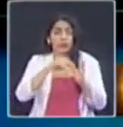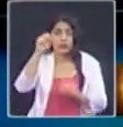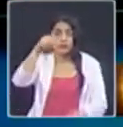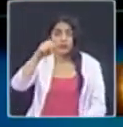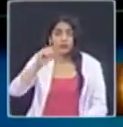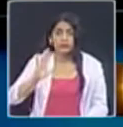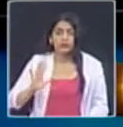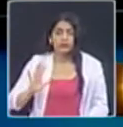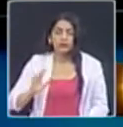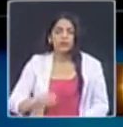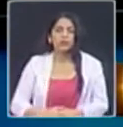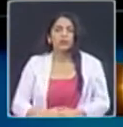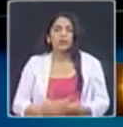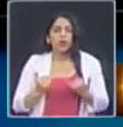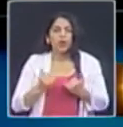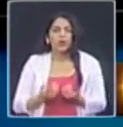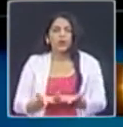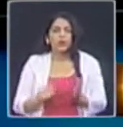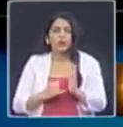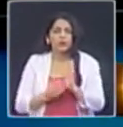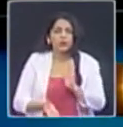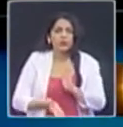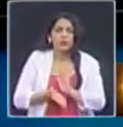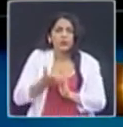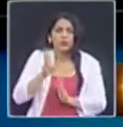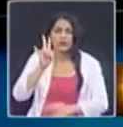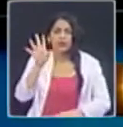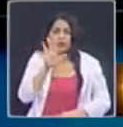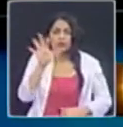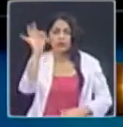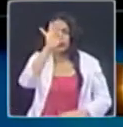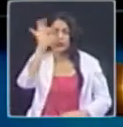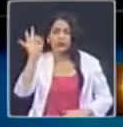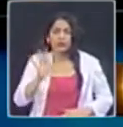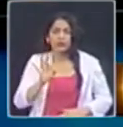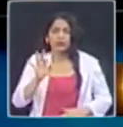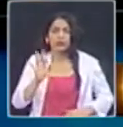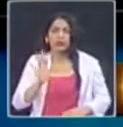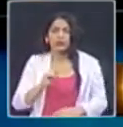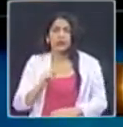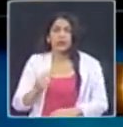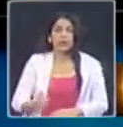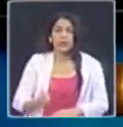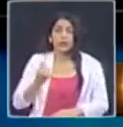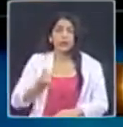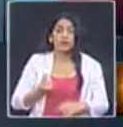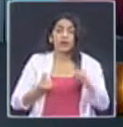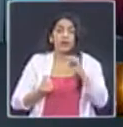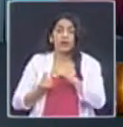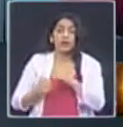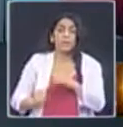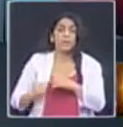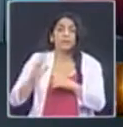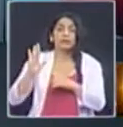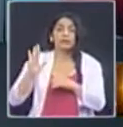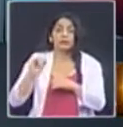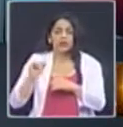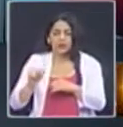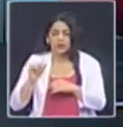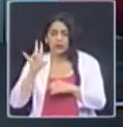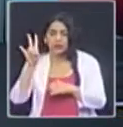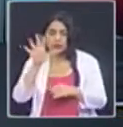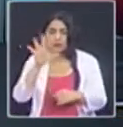aumento de la plusvalía al 75 por ciento del impuesto la plusvalía de las ganancias extraordinarias que se llama